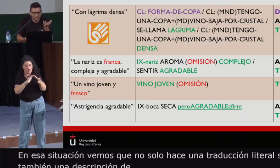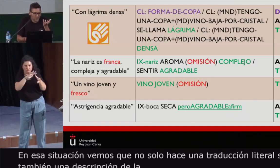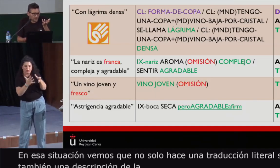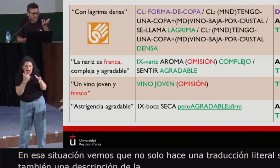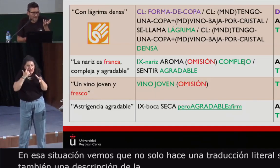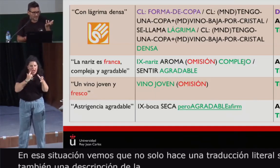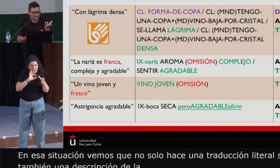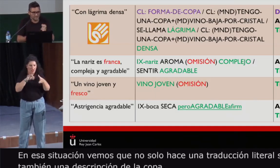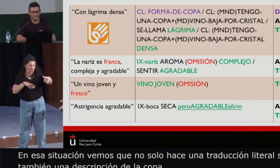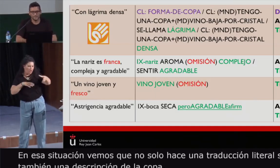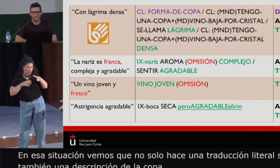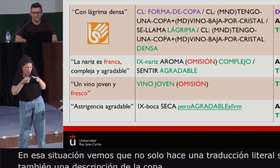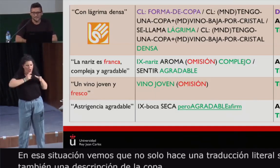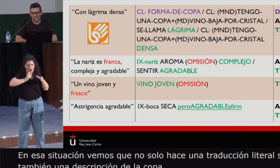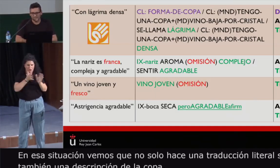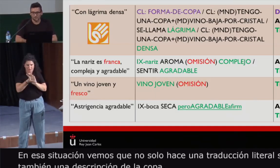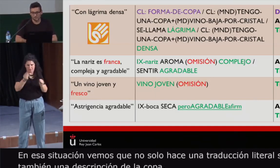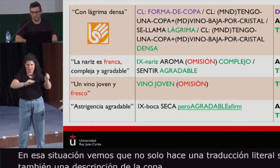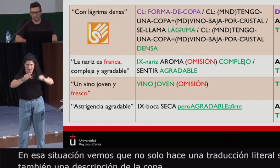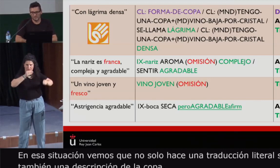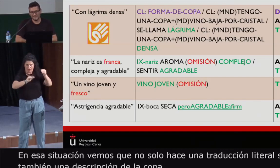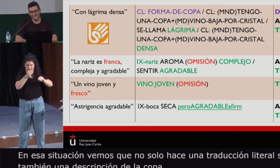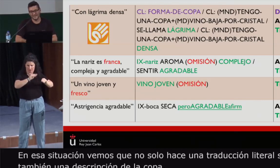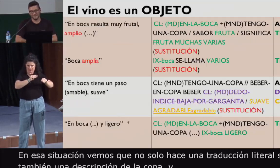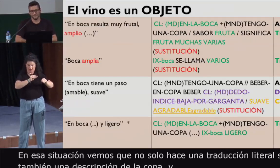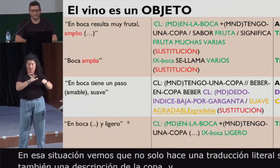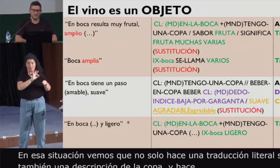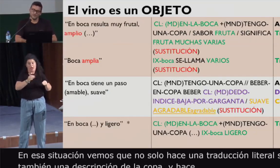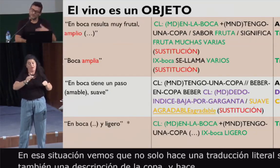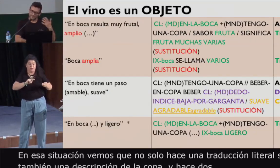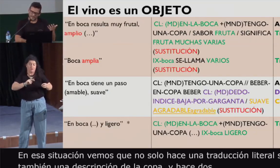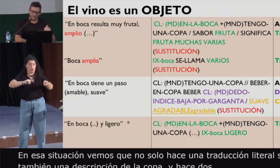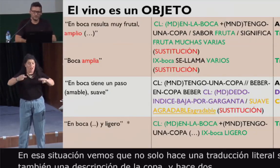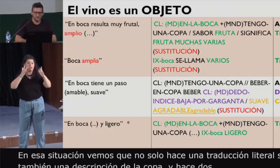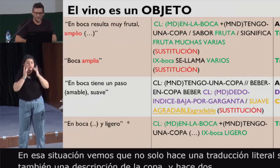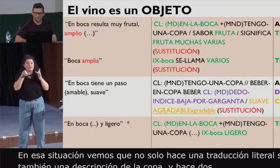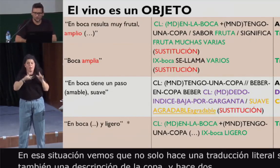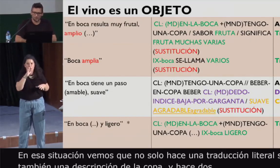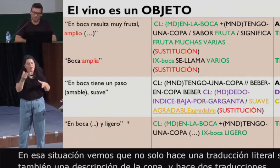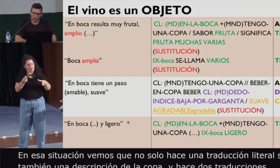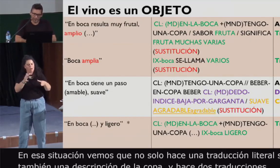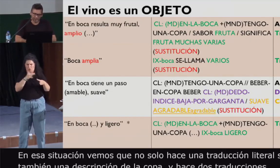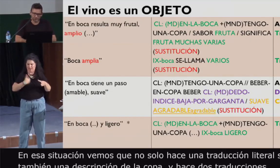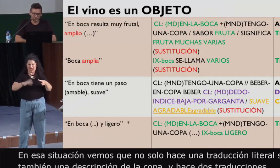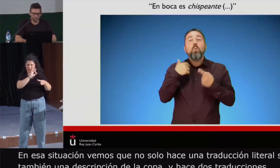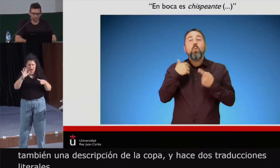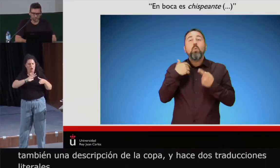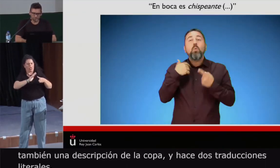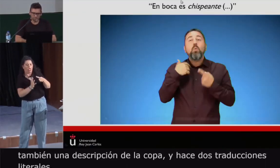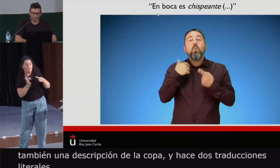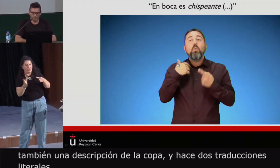con la mano y mirarla, ¿vale? Y hace dos traducciones literales. También tenemos ejemplos con el